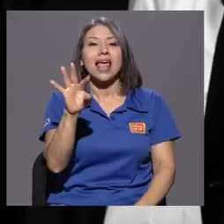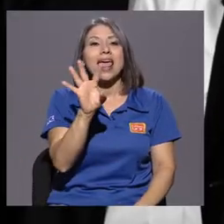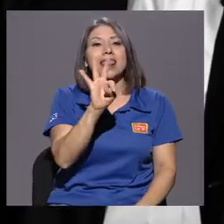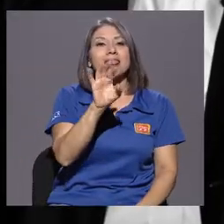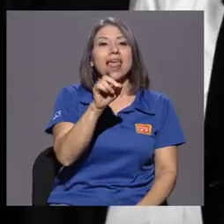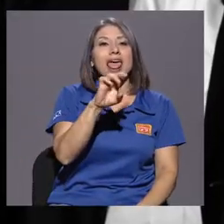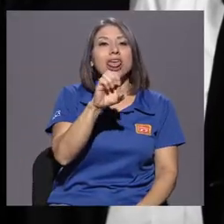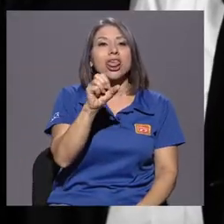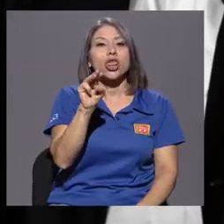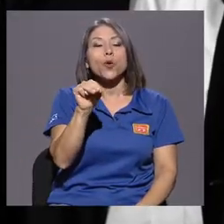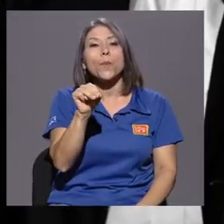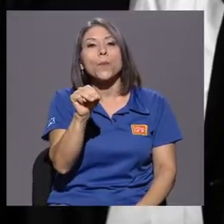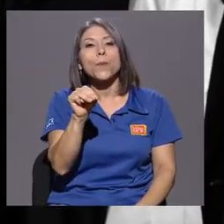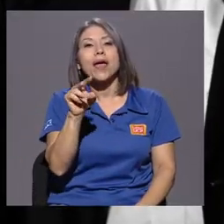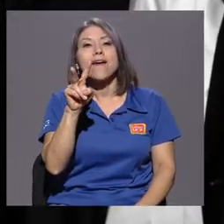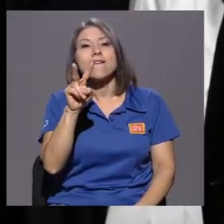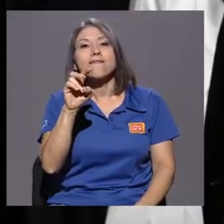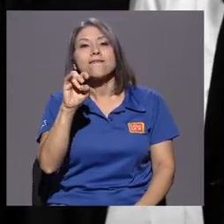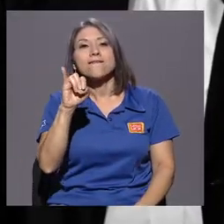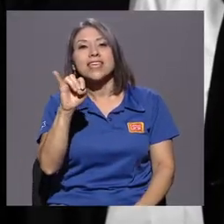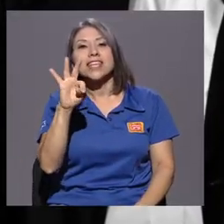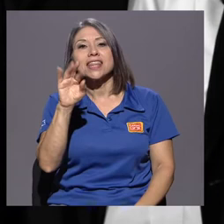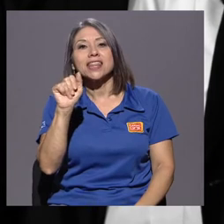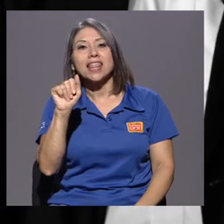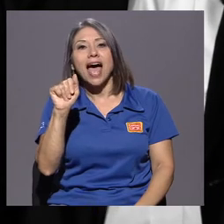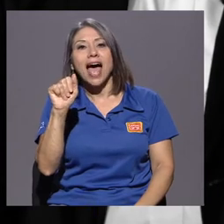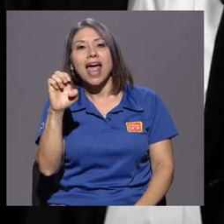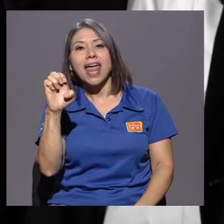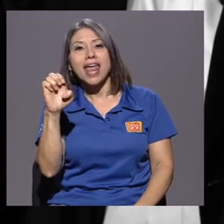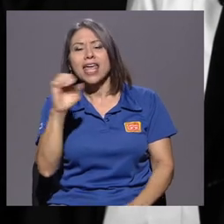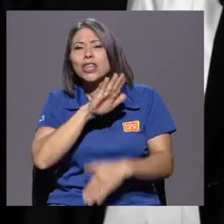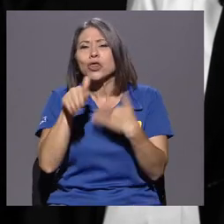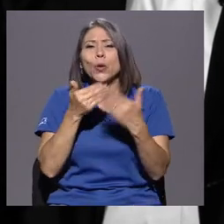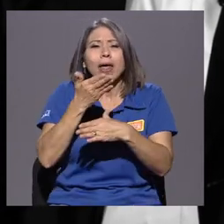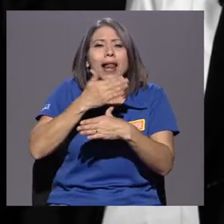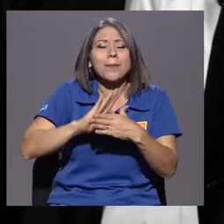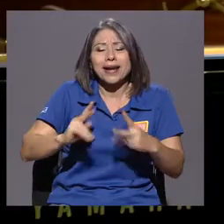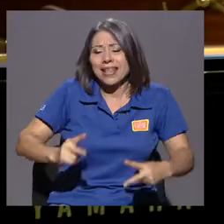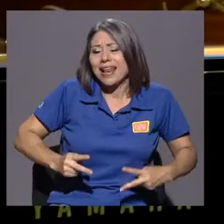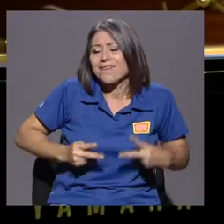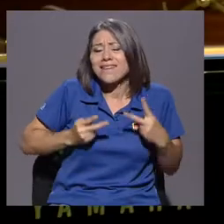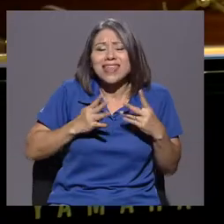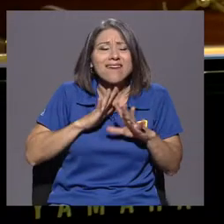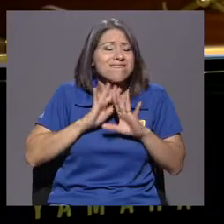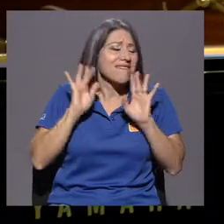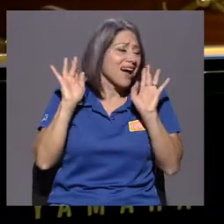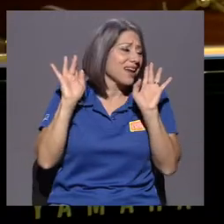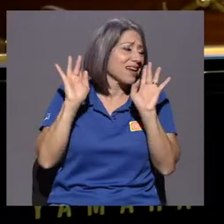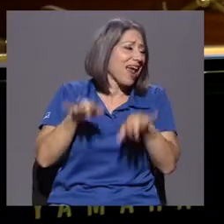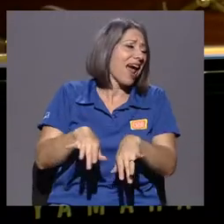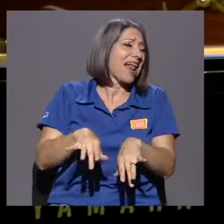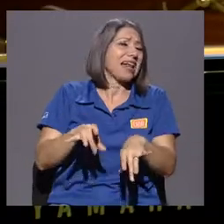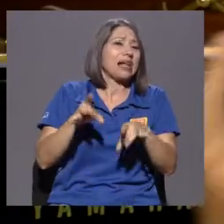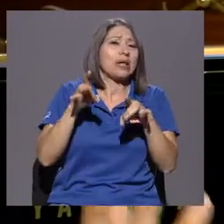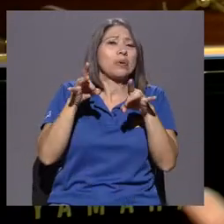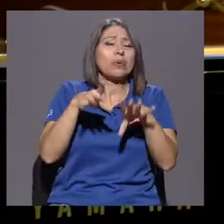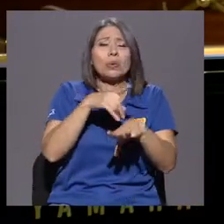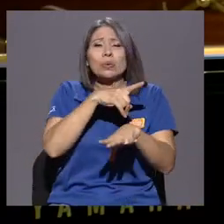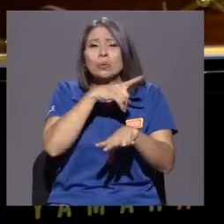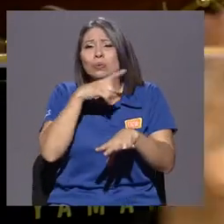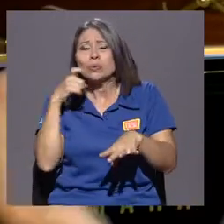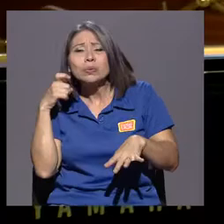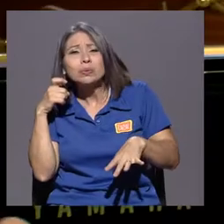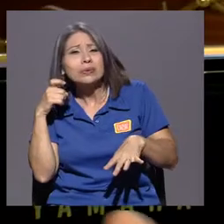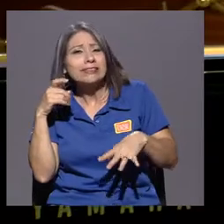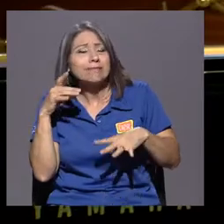es banal que es trivial que es peatonal que es vulgar que es tediosa